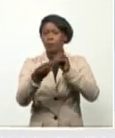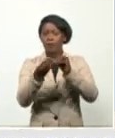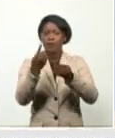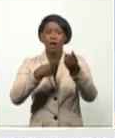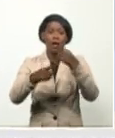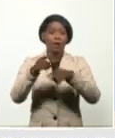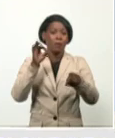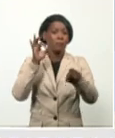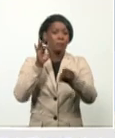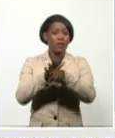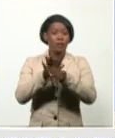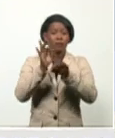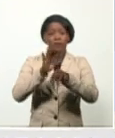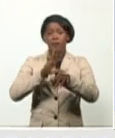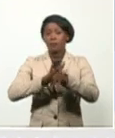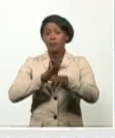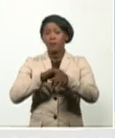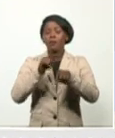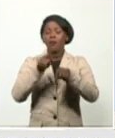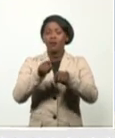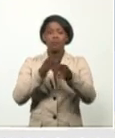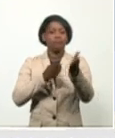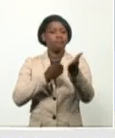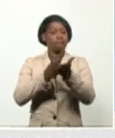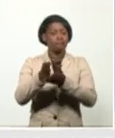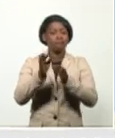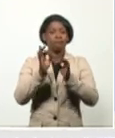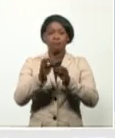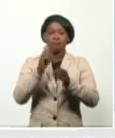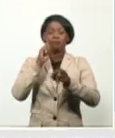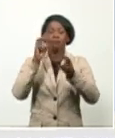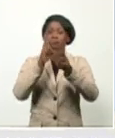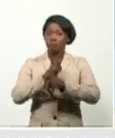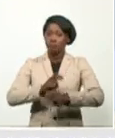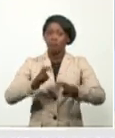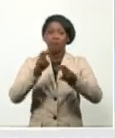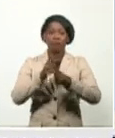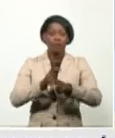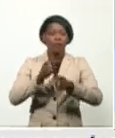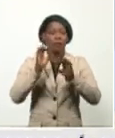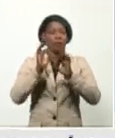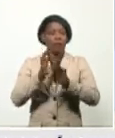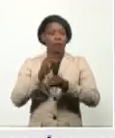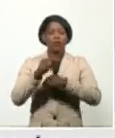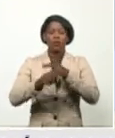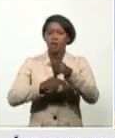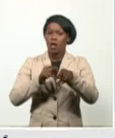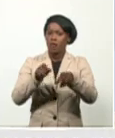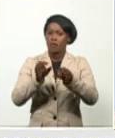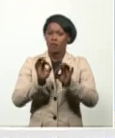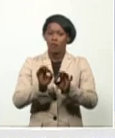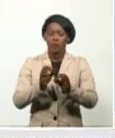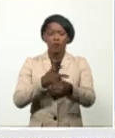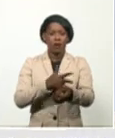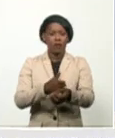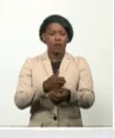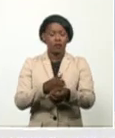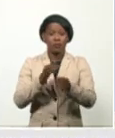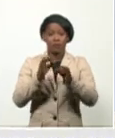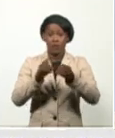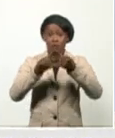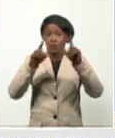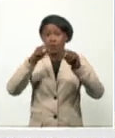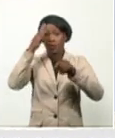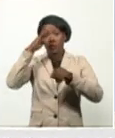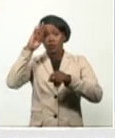síntomas, independientemente del resultado del estudio que se le haga en un momento determinado. Incluso en nuestro país, también